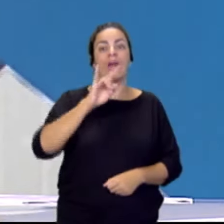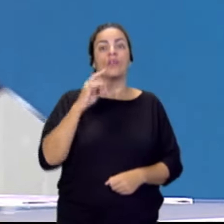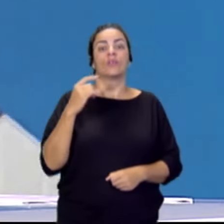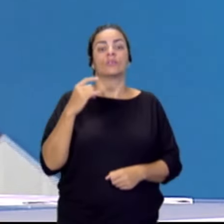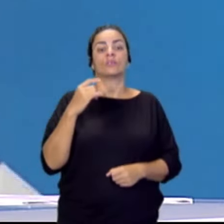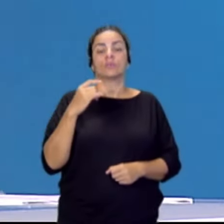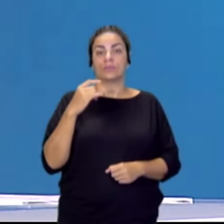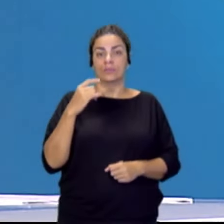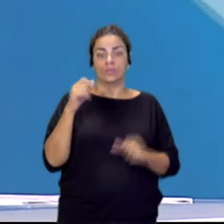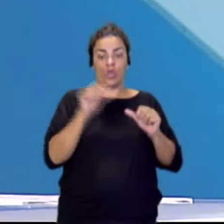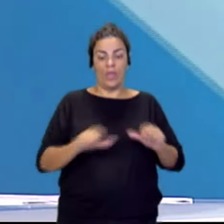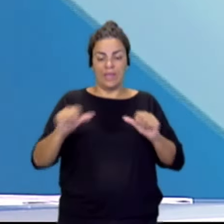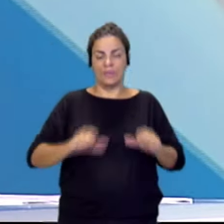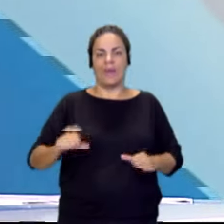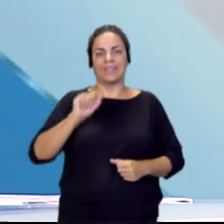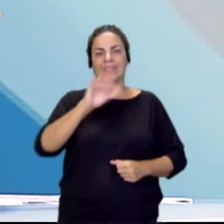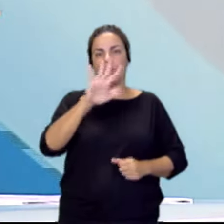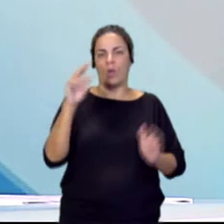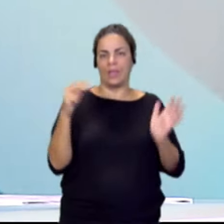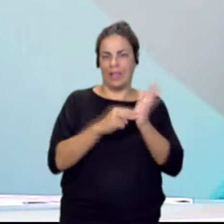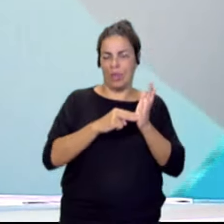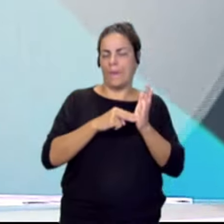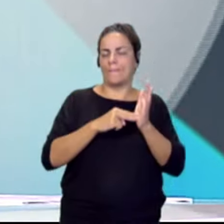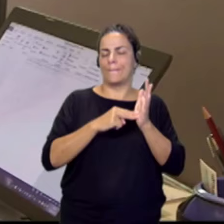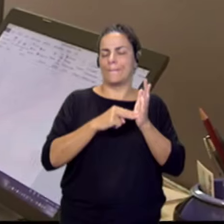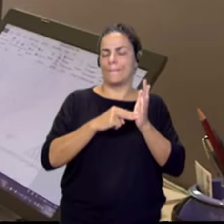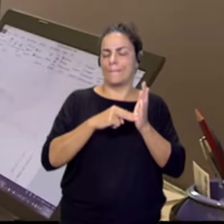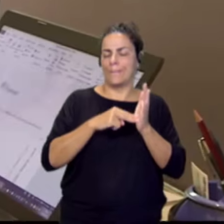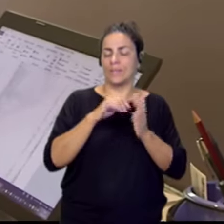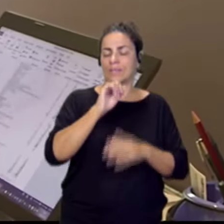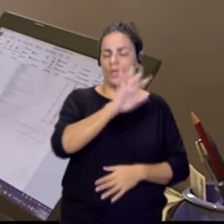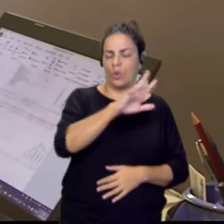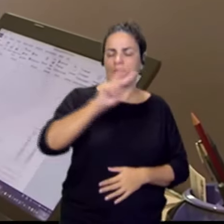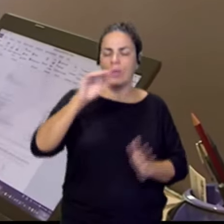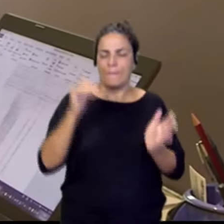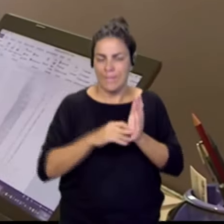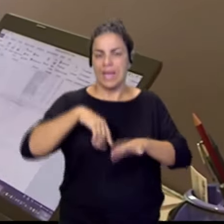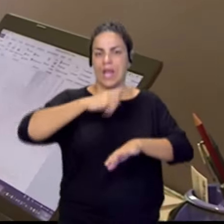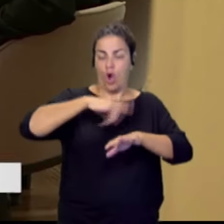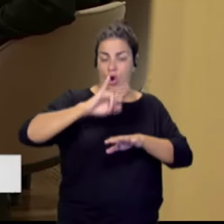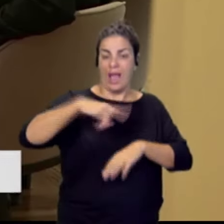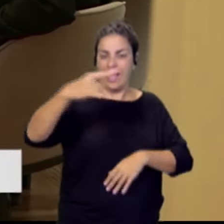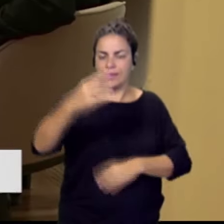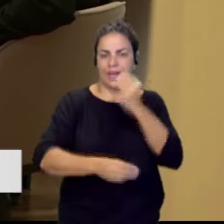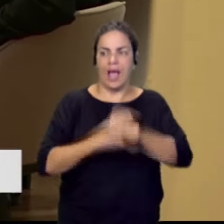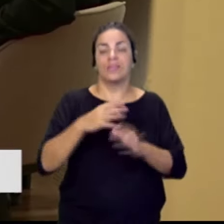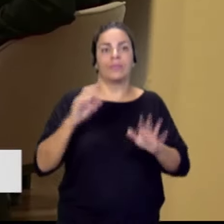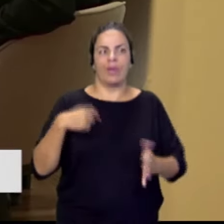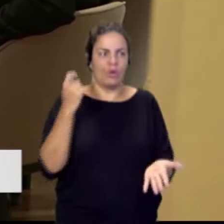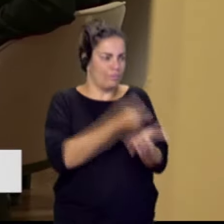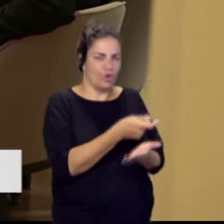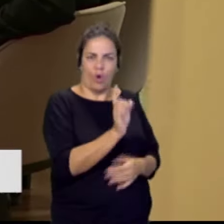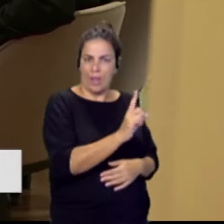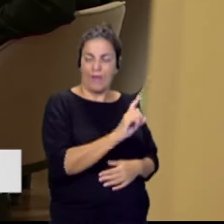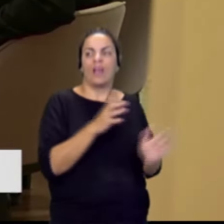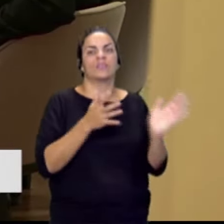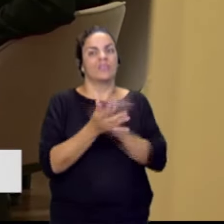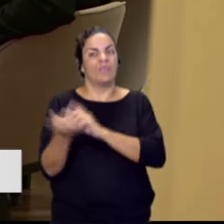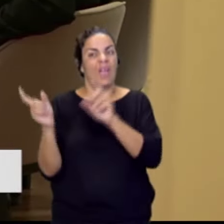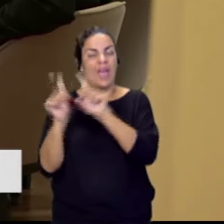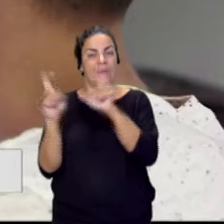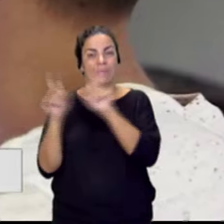extras todas las semanas que no les pagan. Es un informe de Comisiones Obreras que apunta que esto supone un ahorro anual para las empresas de 53